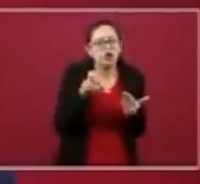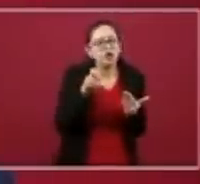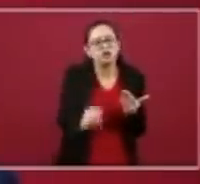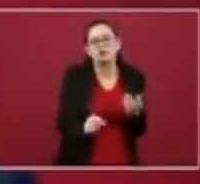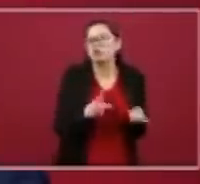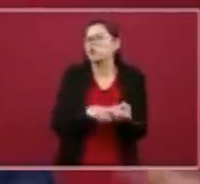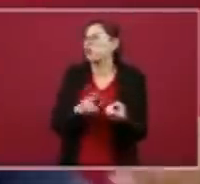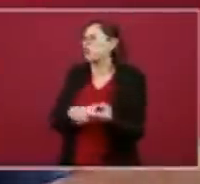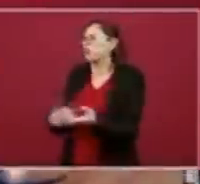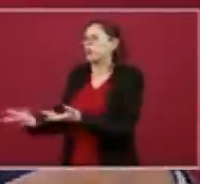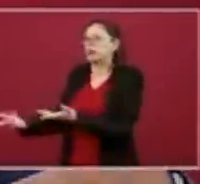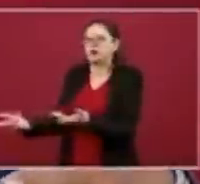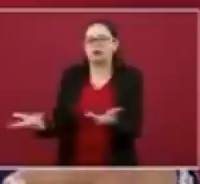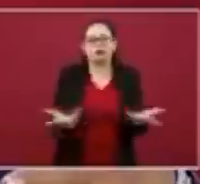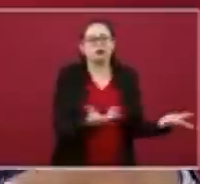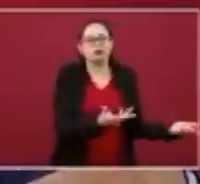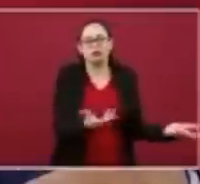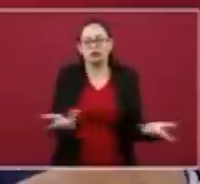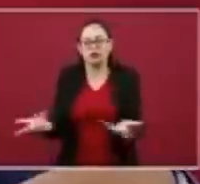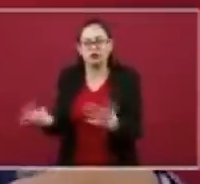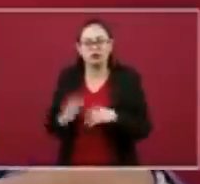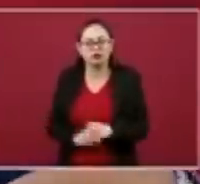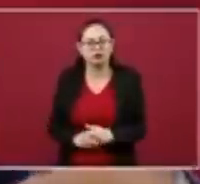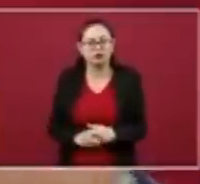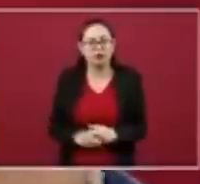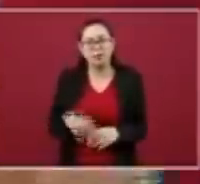O sea, para tener